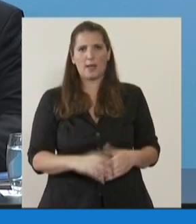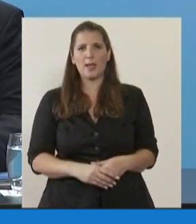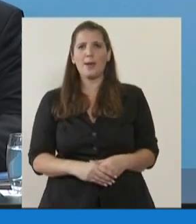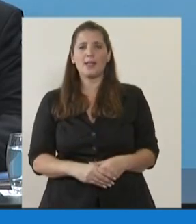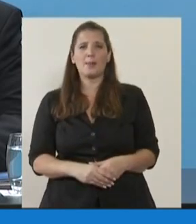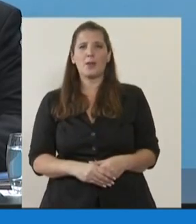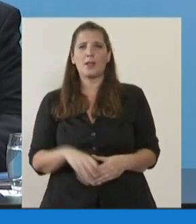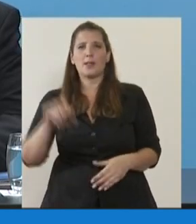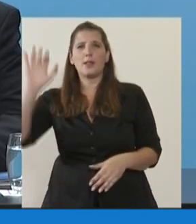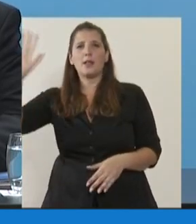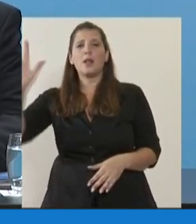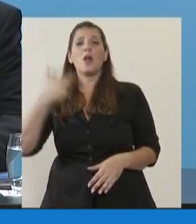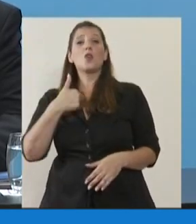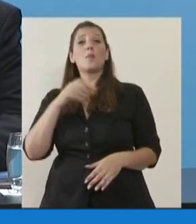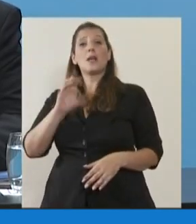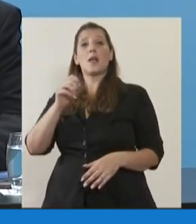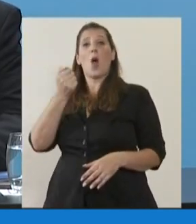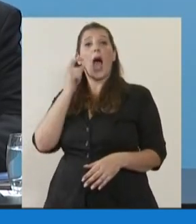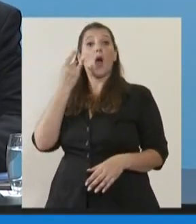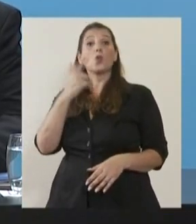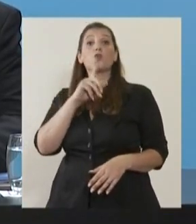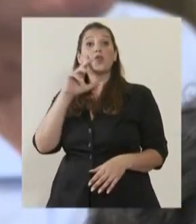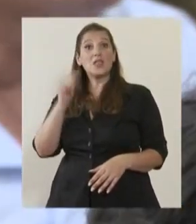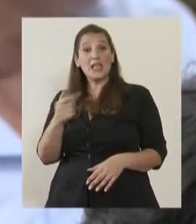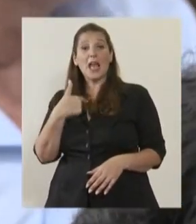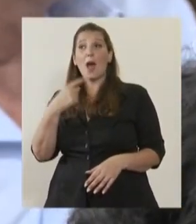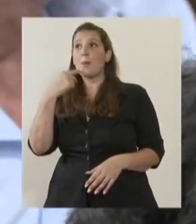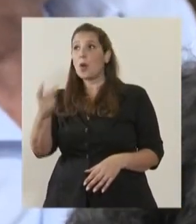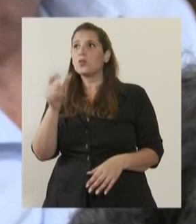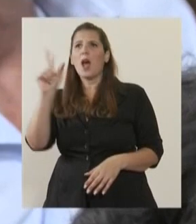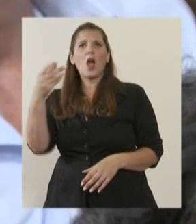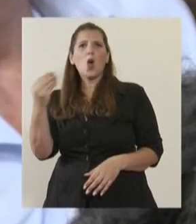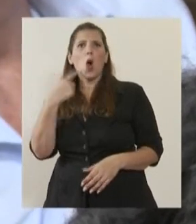Hola, buenas tardes. Mi nombre es Agustina, de Aviación Online, y quería preguntarte